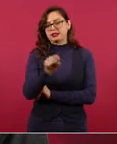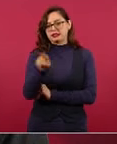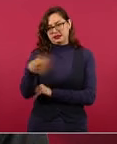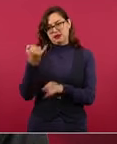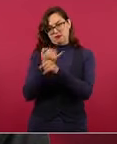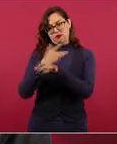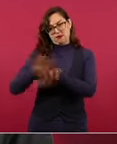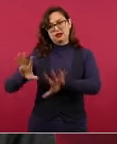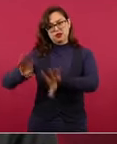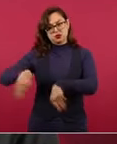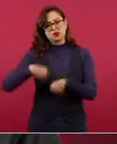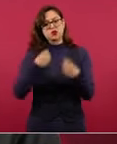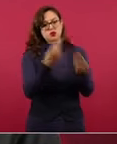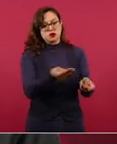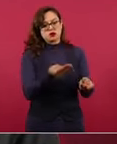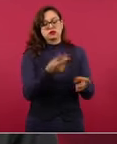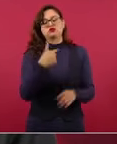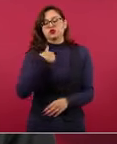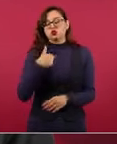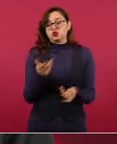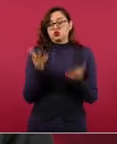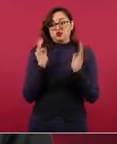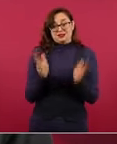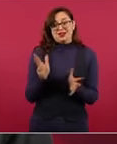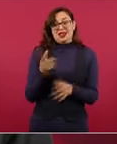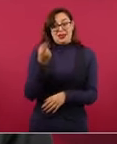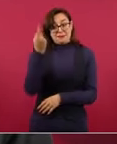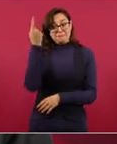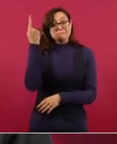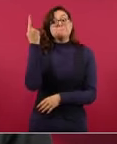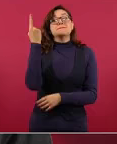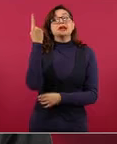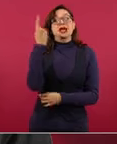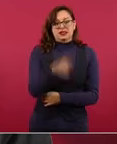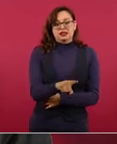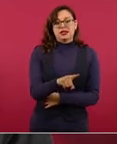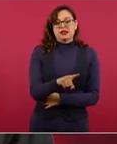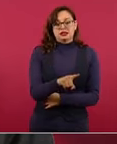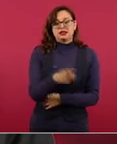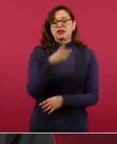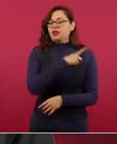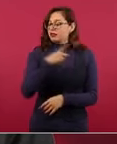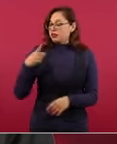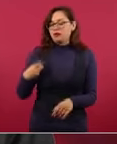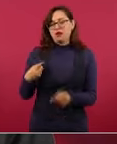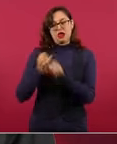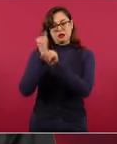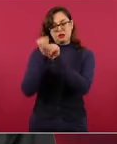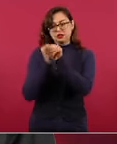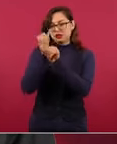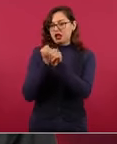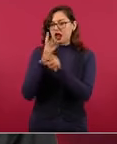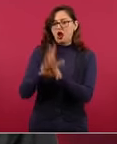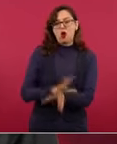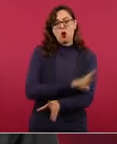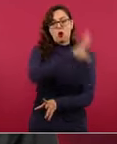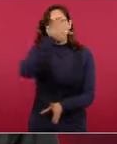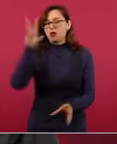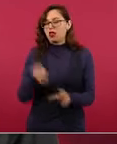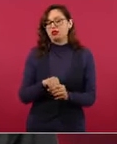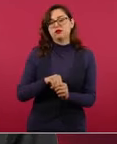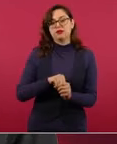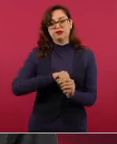ya la instrucción de que se abran todos los archivos